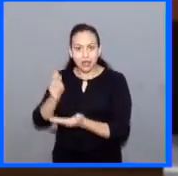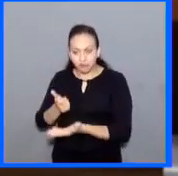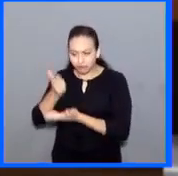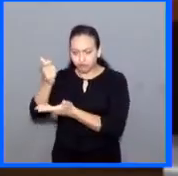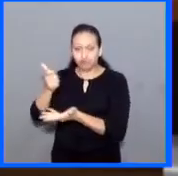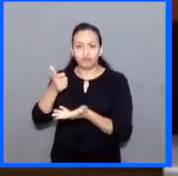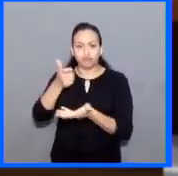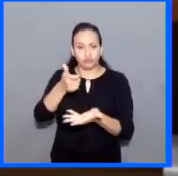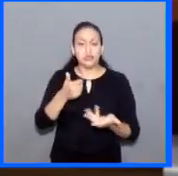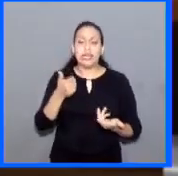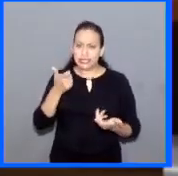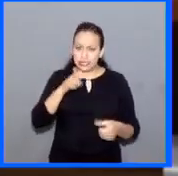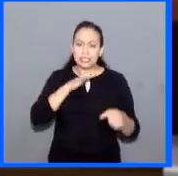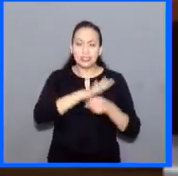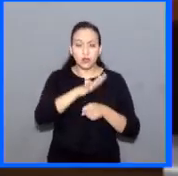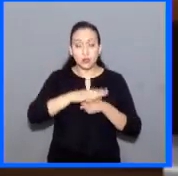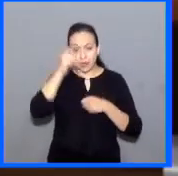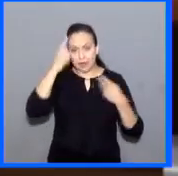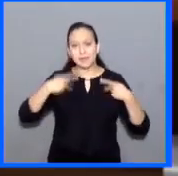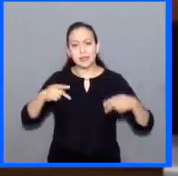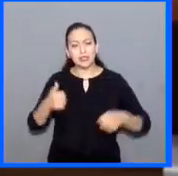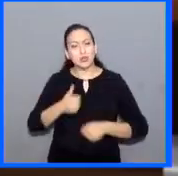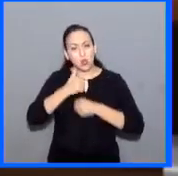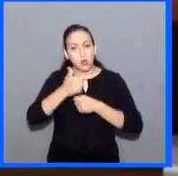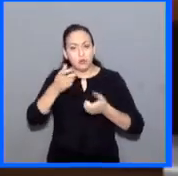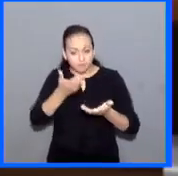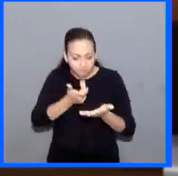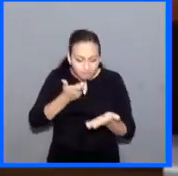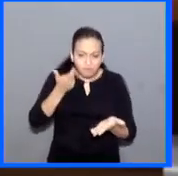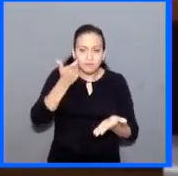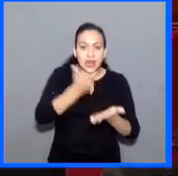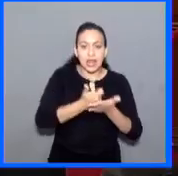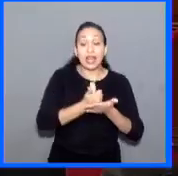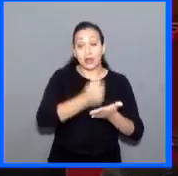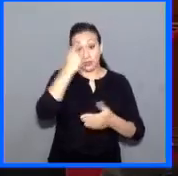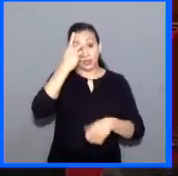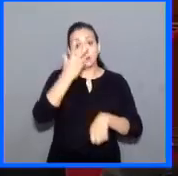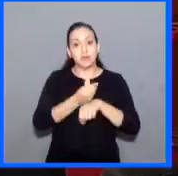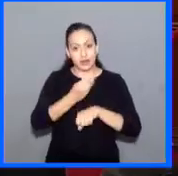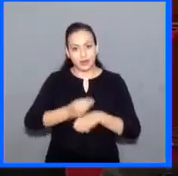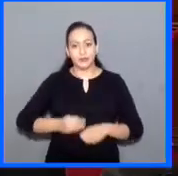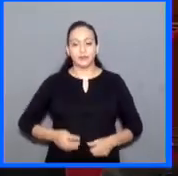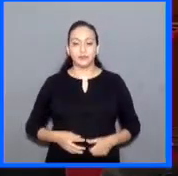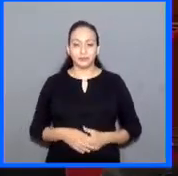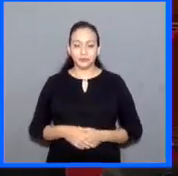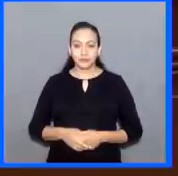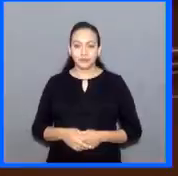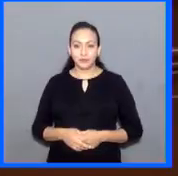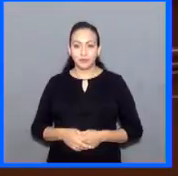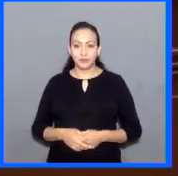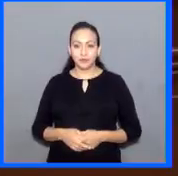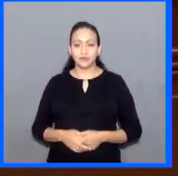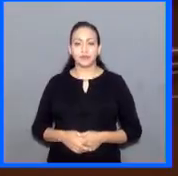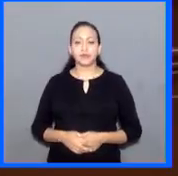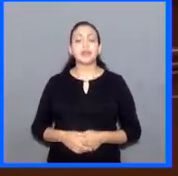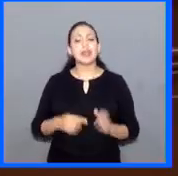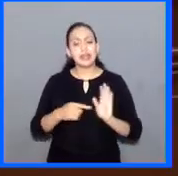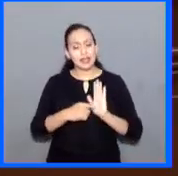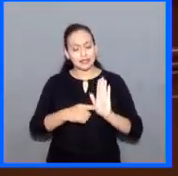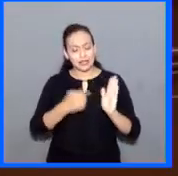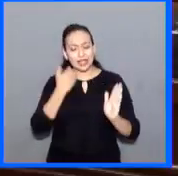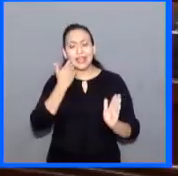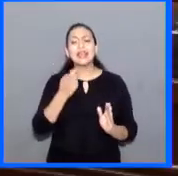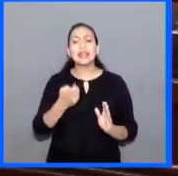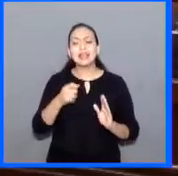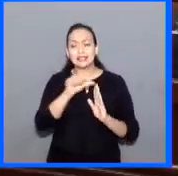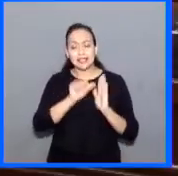necesario a las víctimas para su reparación integral. La declaratoria buscaba que ese artículo ya no fuera